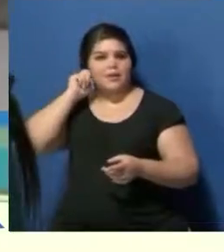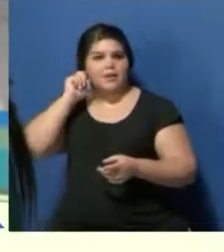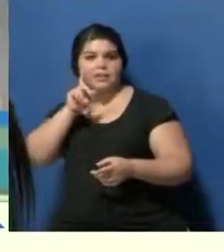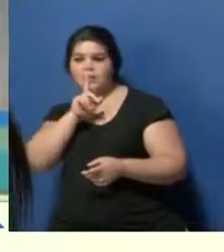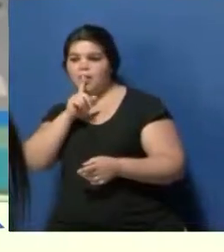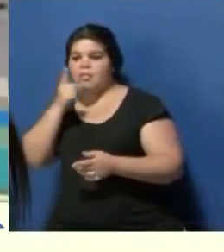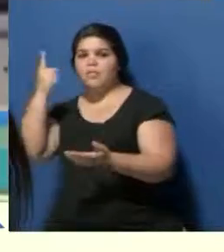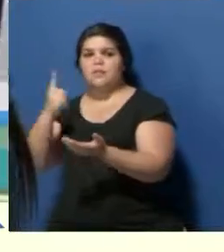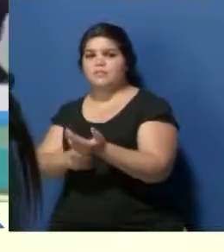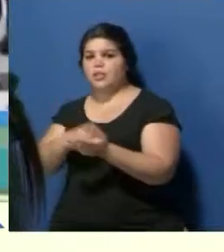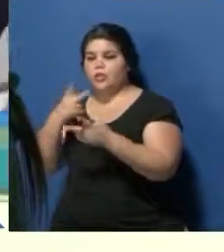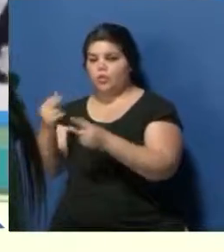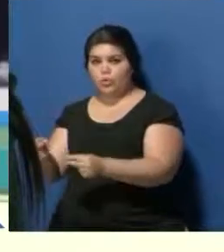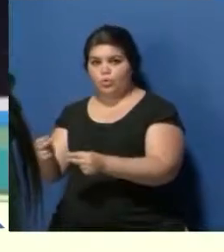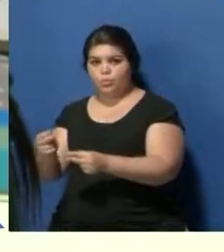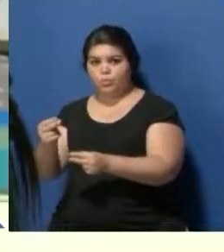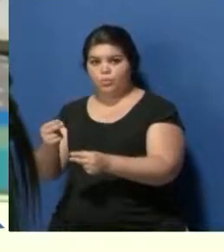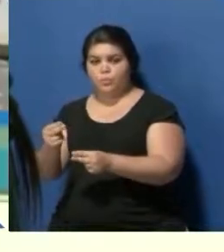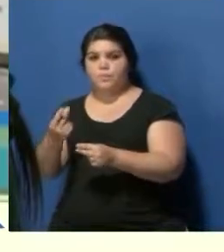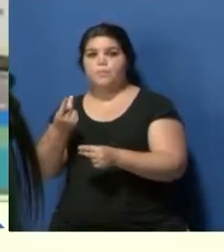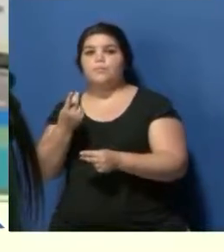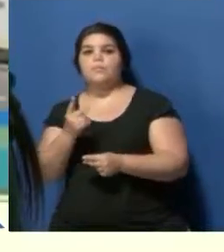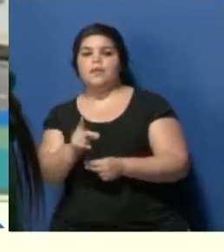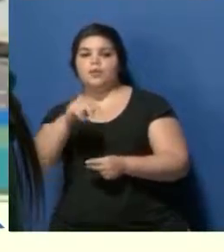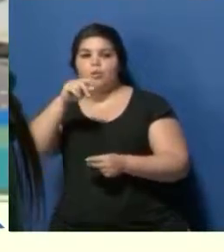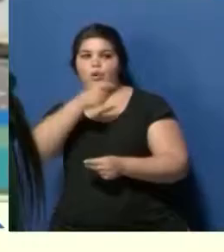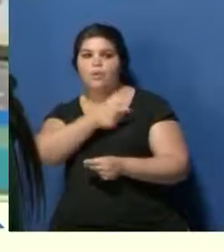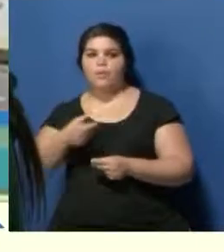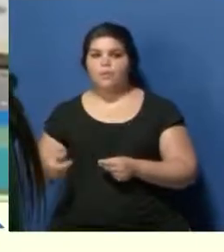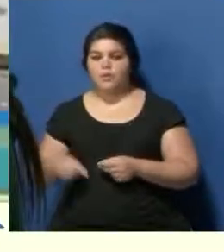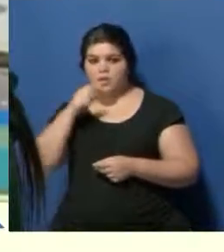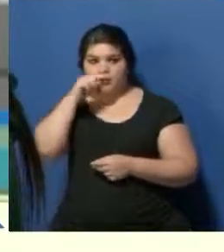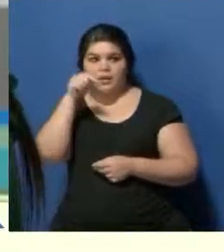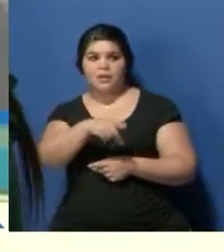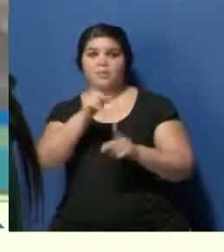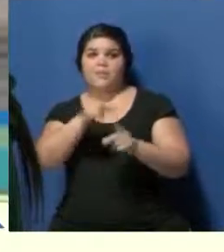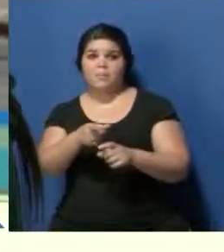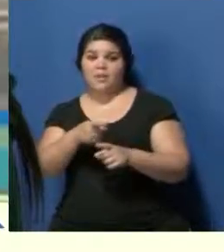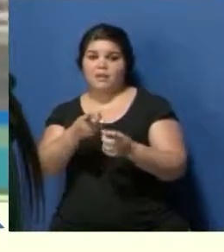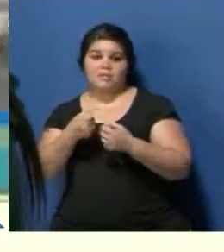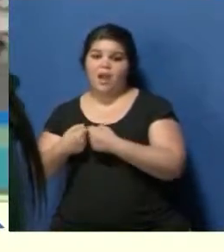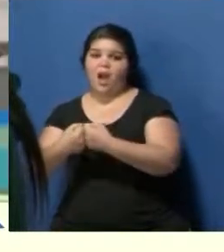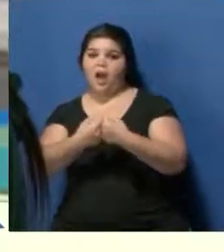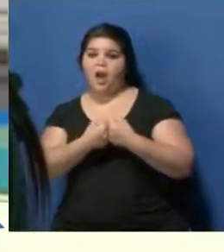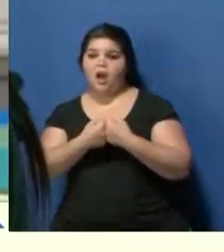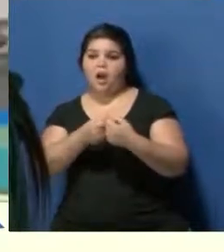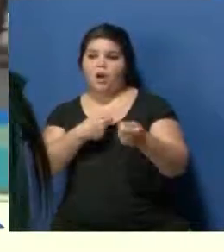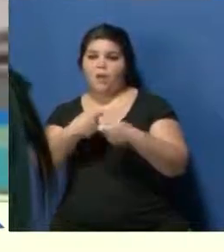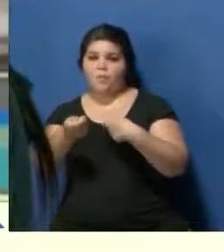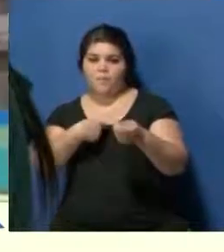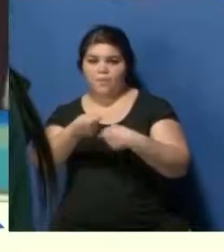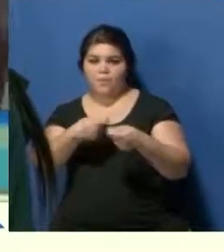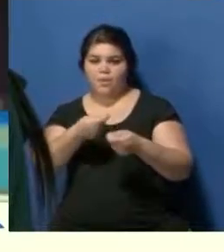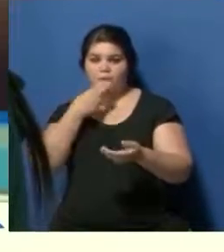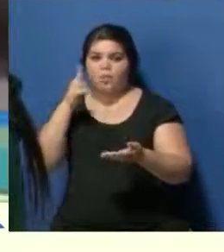no. Pero ha tenido después el gobierno de Macri que negociar, como ustedes mismos mostraban al comienzo del noticiero, el impuesto a